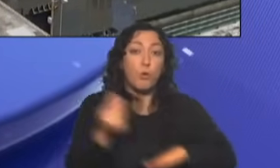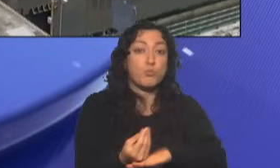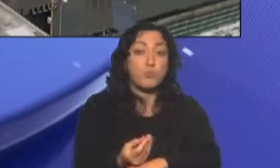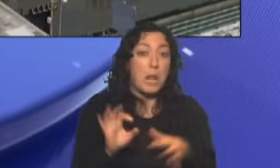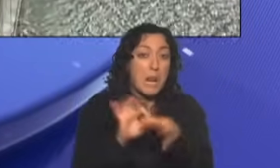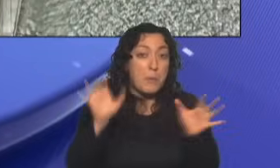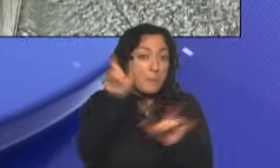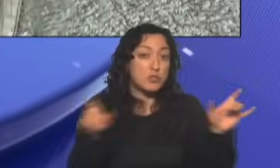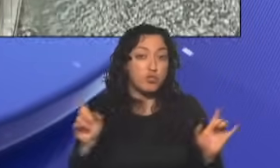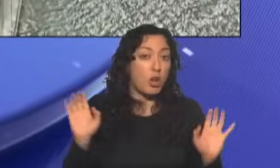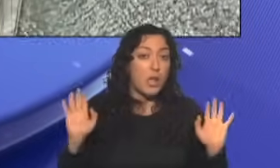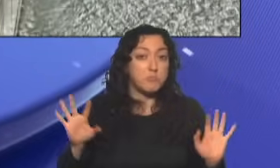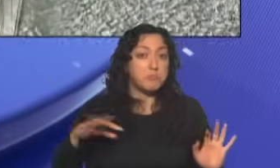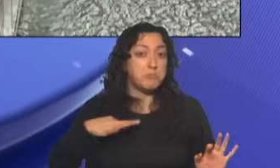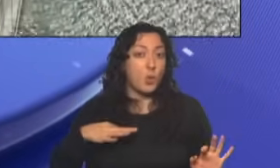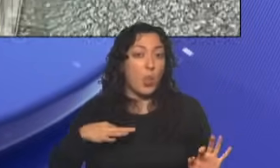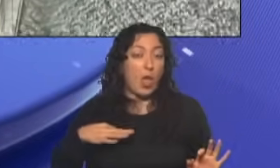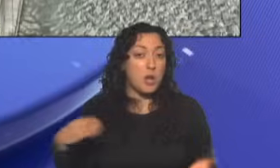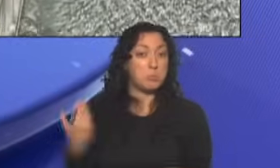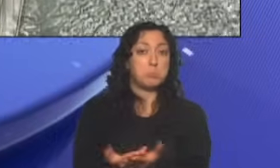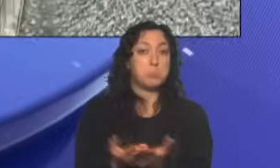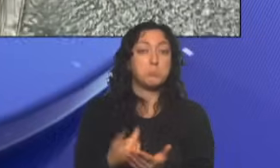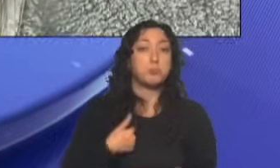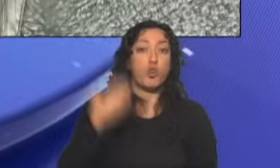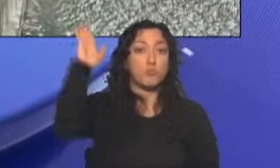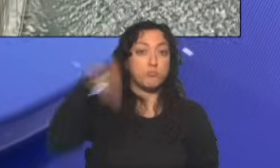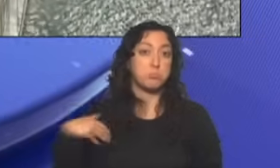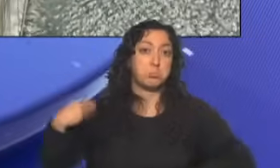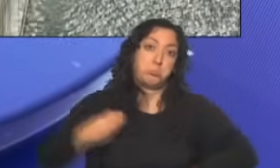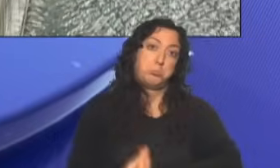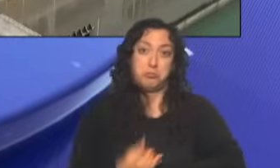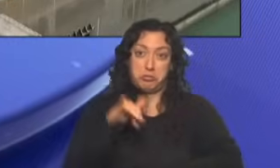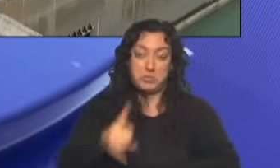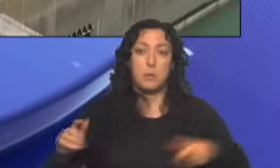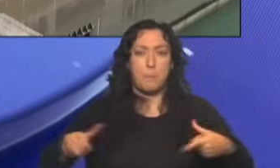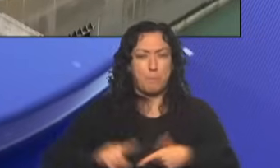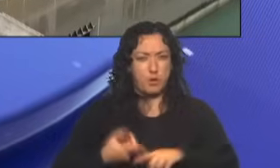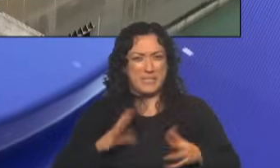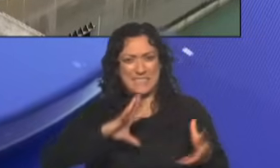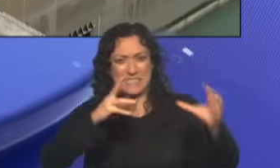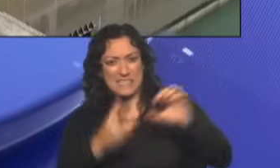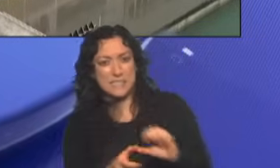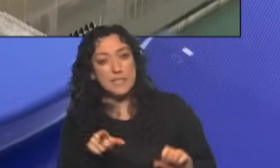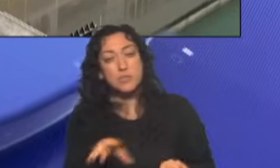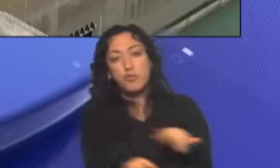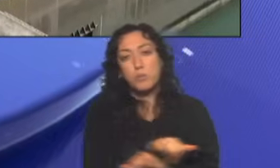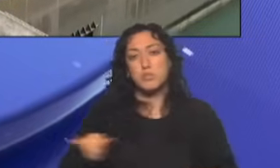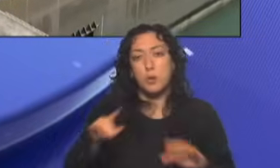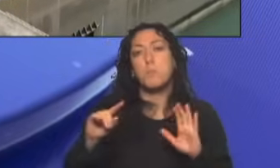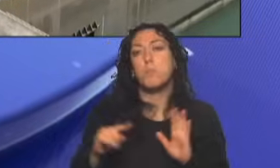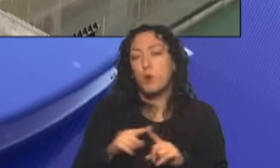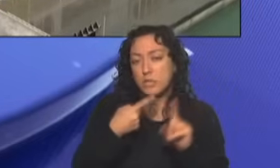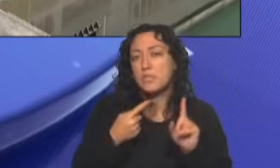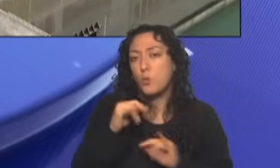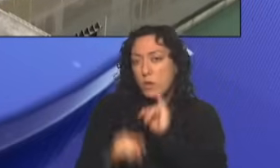que se presentaron. O sea, hay una crisis tan importante de la política, que es el primer dato político. El segundo dato